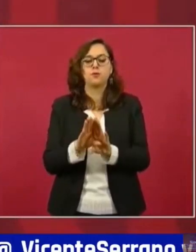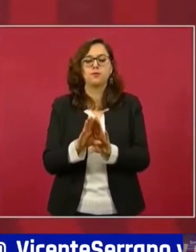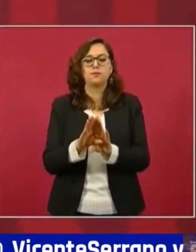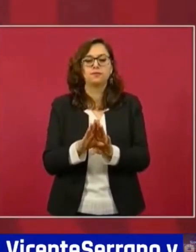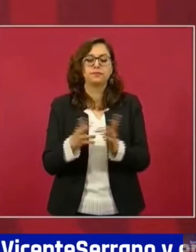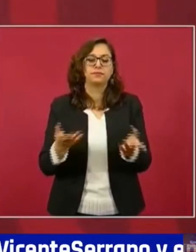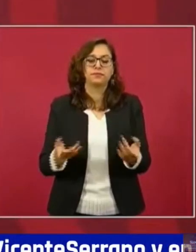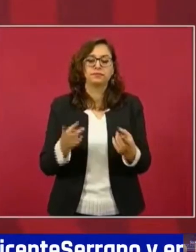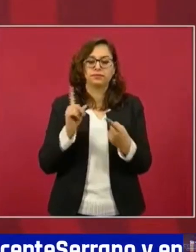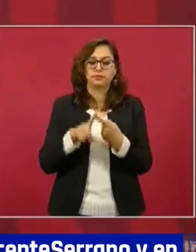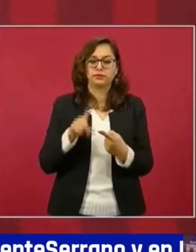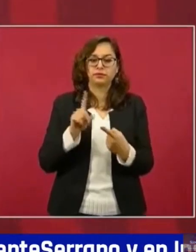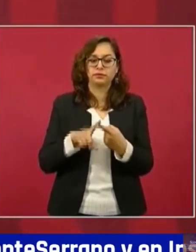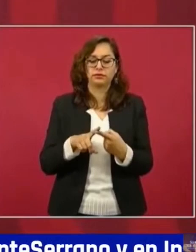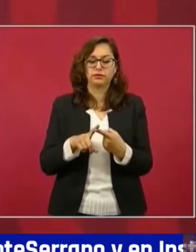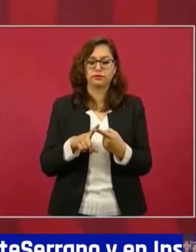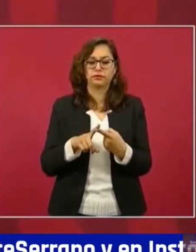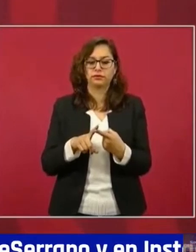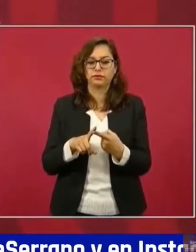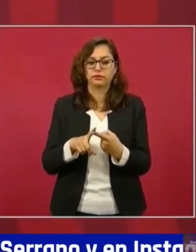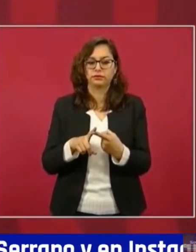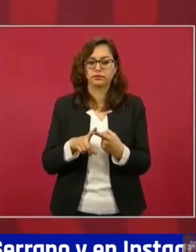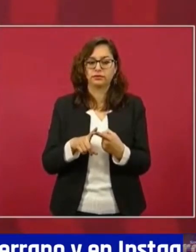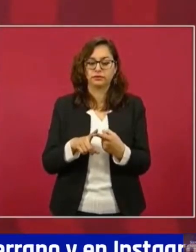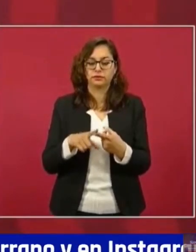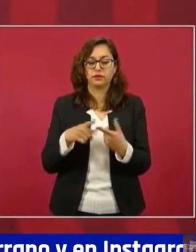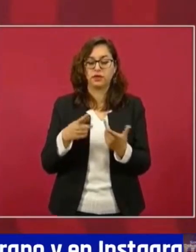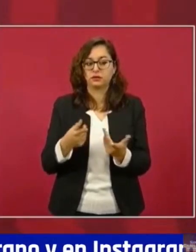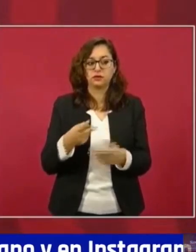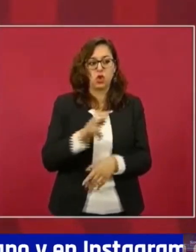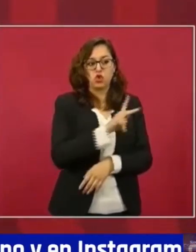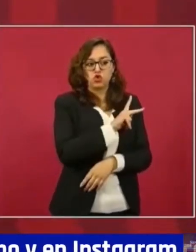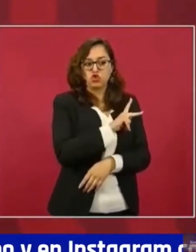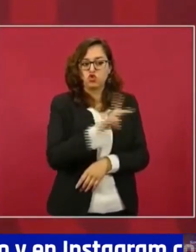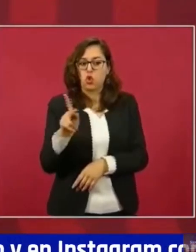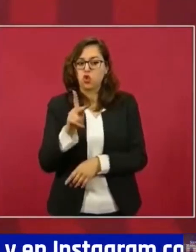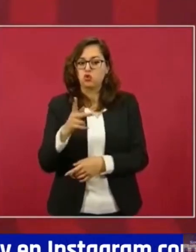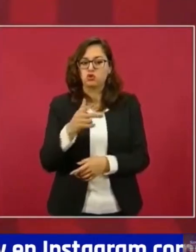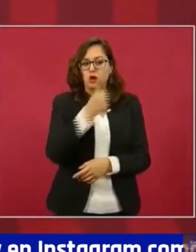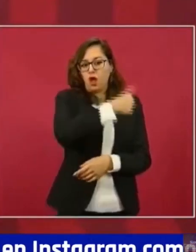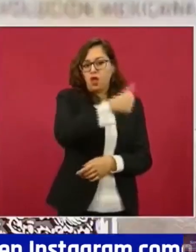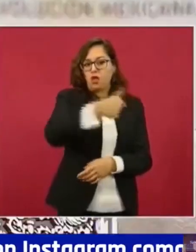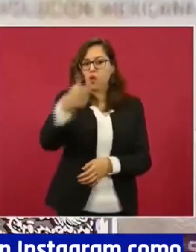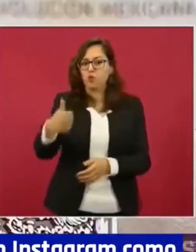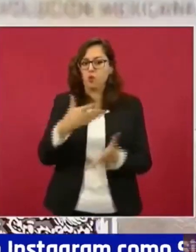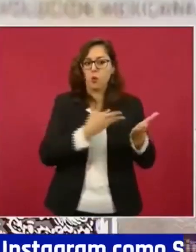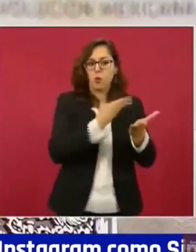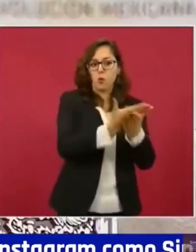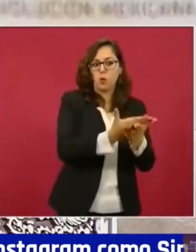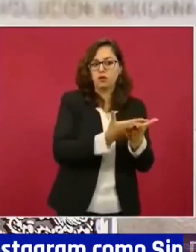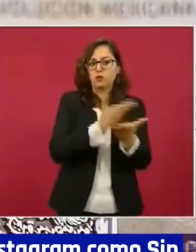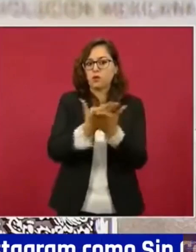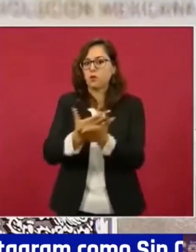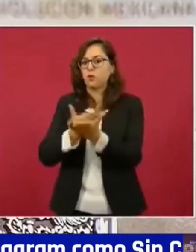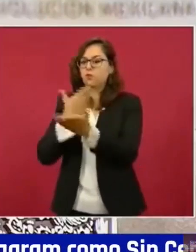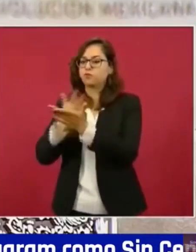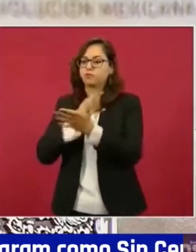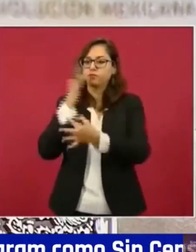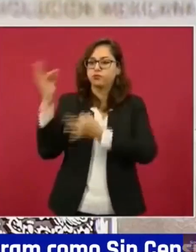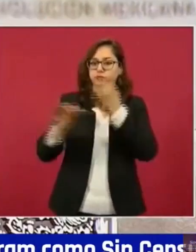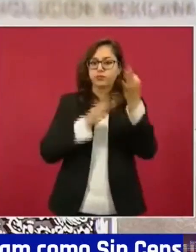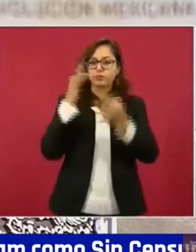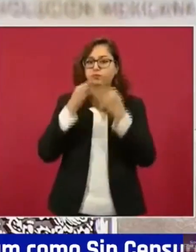De entrada, poder tener la posibilidad de difundir las propuestas. Aquí esta idea de que